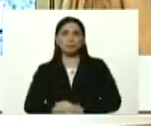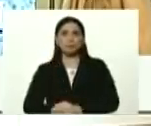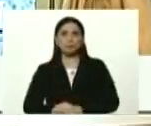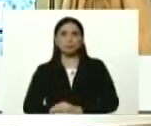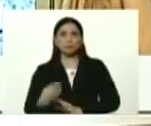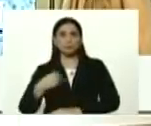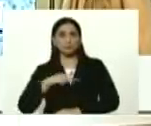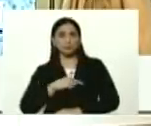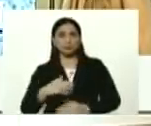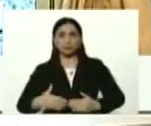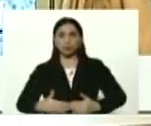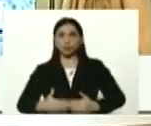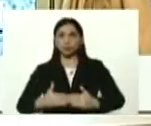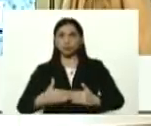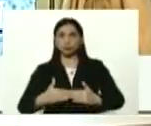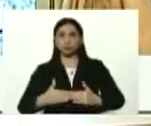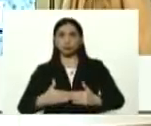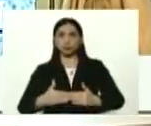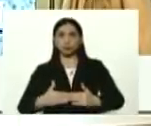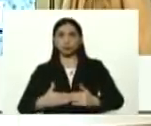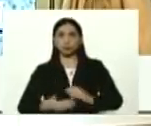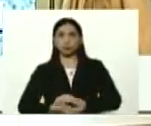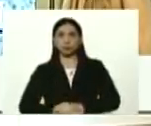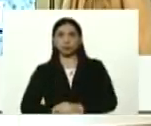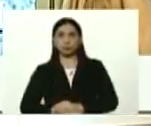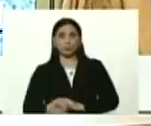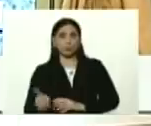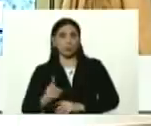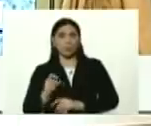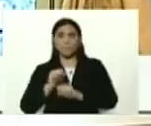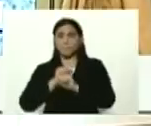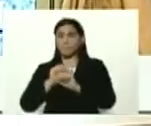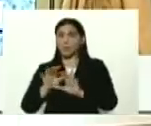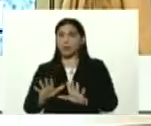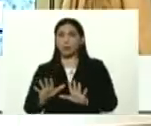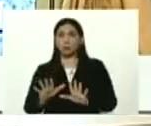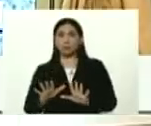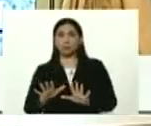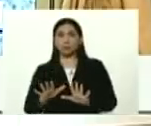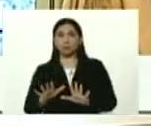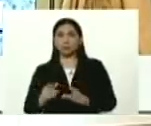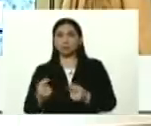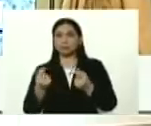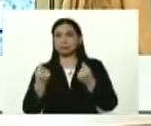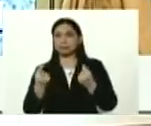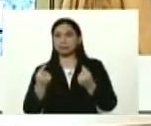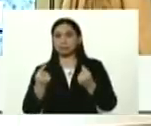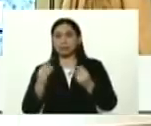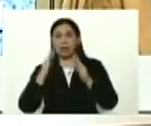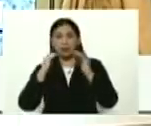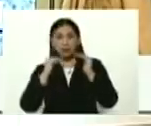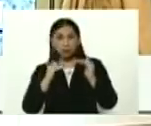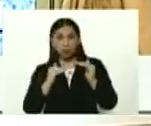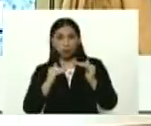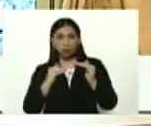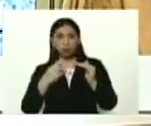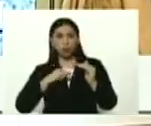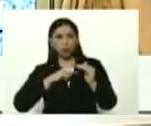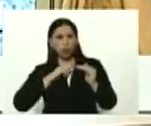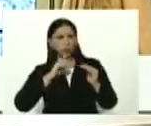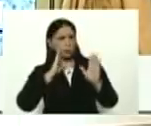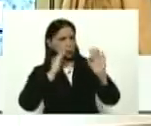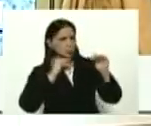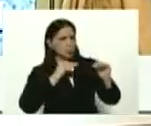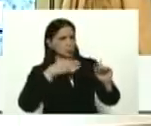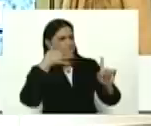nuestras barrigonas, que no hemos cesado ni un segundo en su atención, en